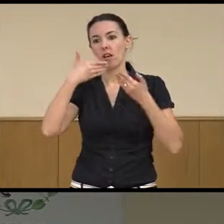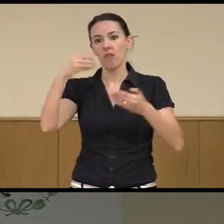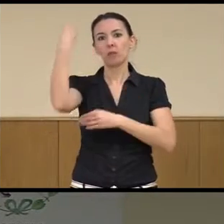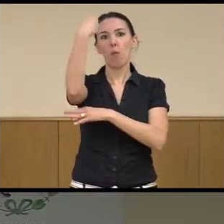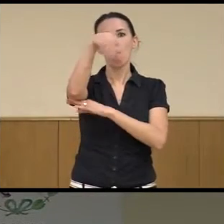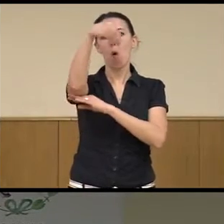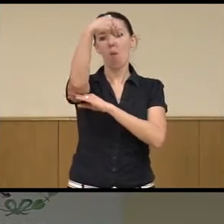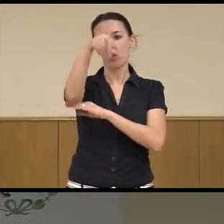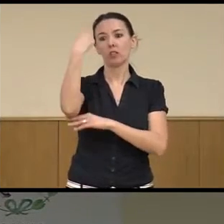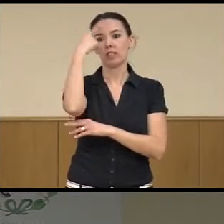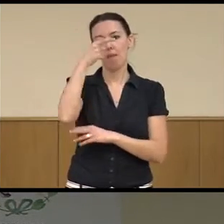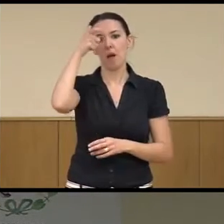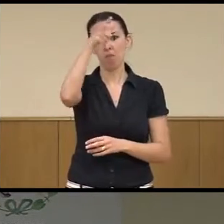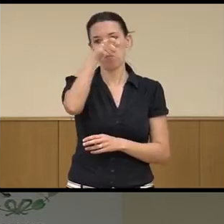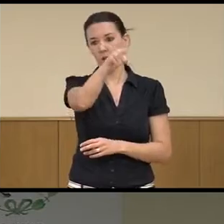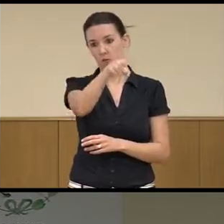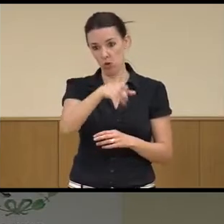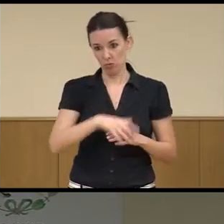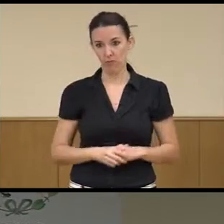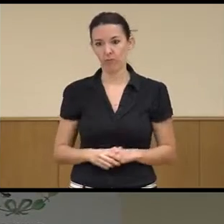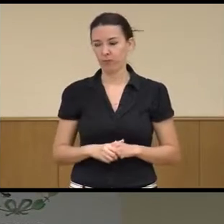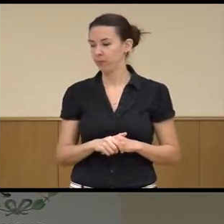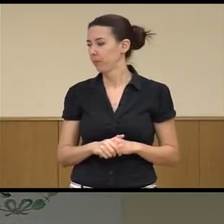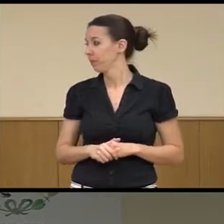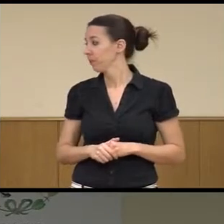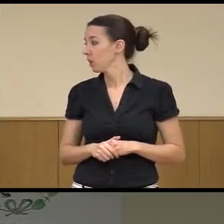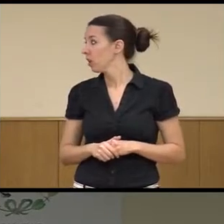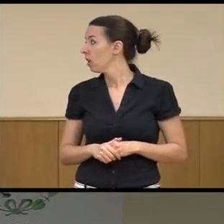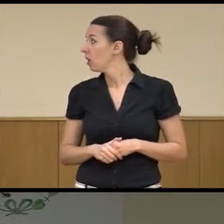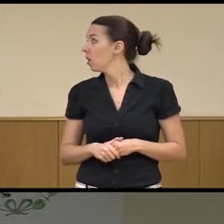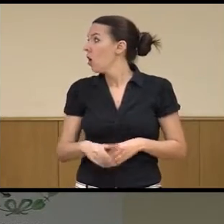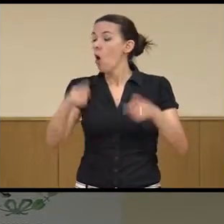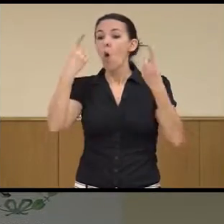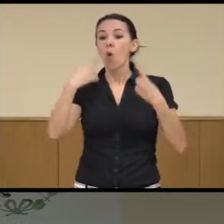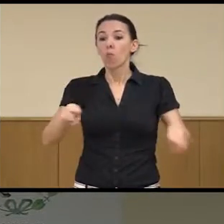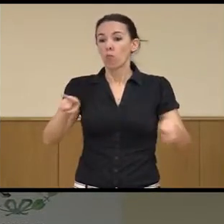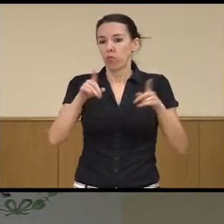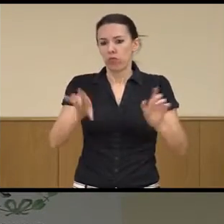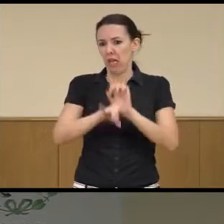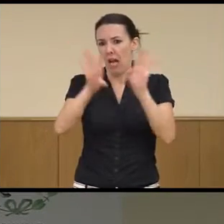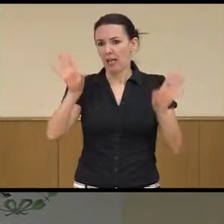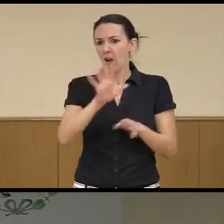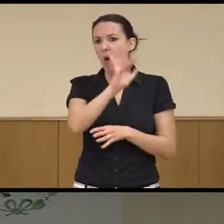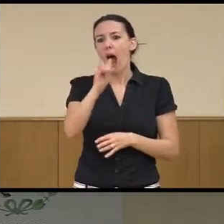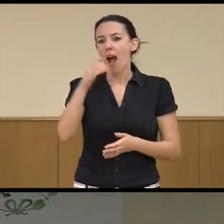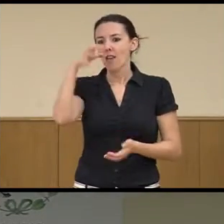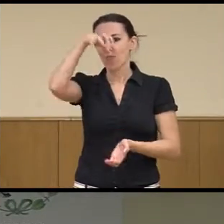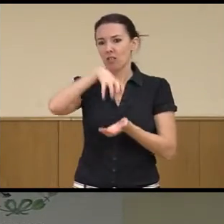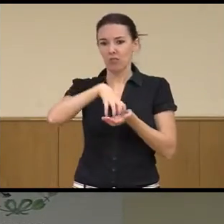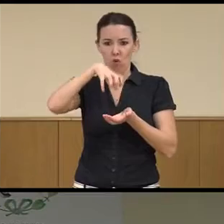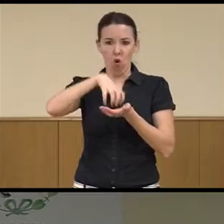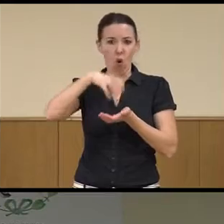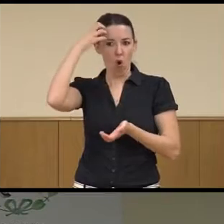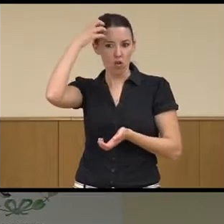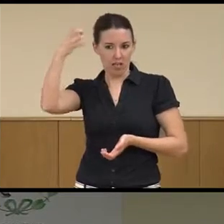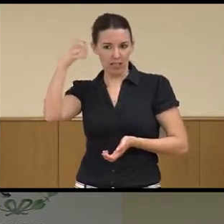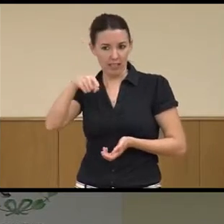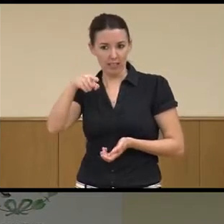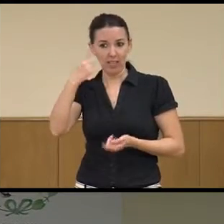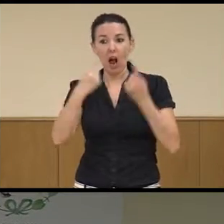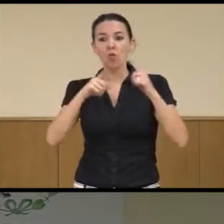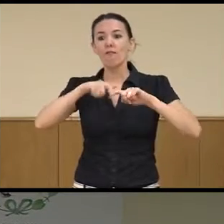una campana tañida ex profeso con ese fin. La música estaba, por supuesto, presente en la corte. Algunos monarcas y miembros